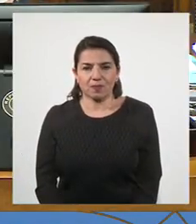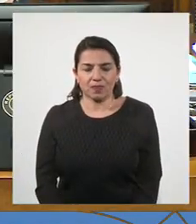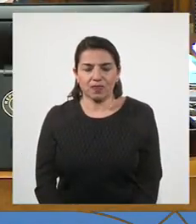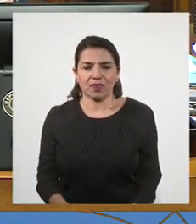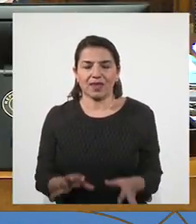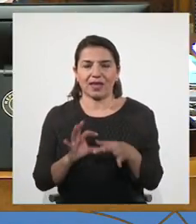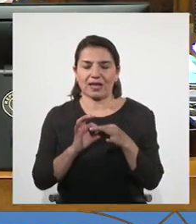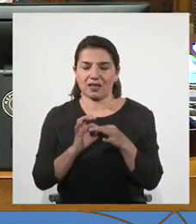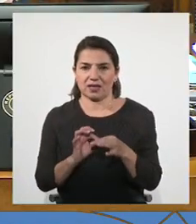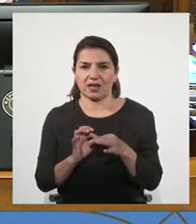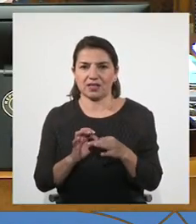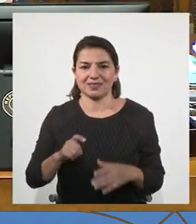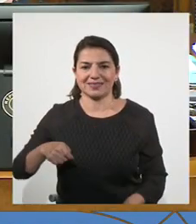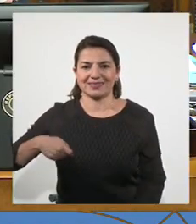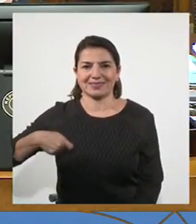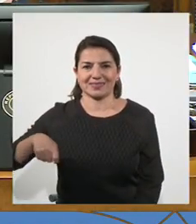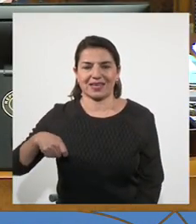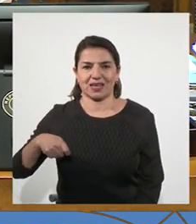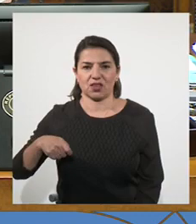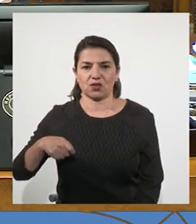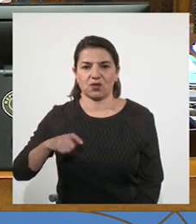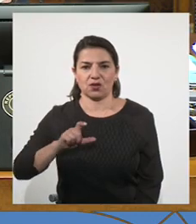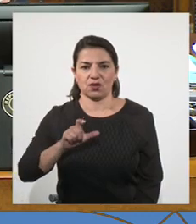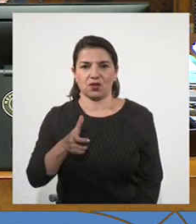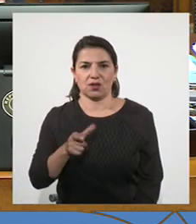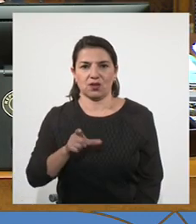Gracias, senadora. El senador Alejandro Guille.